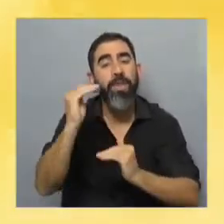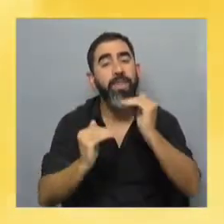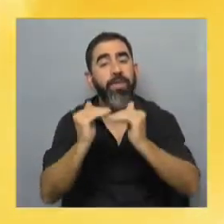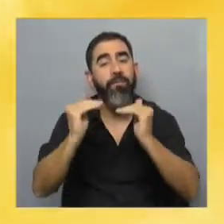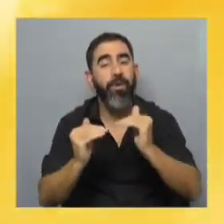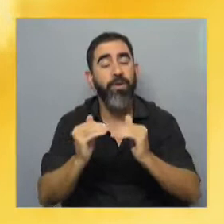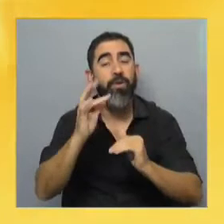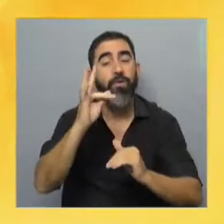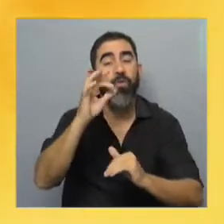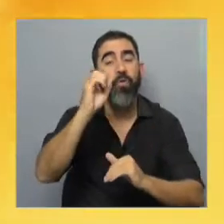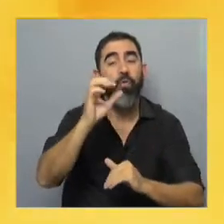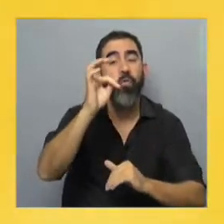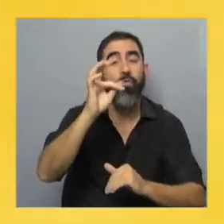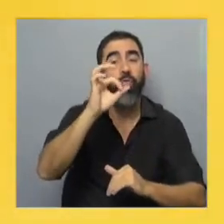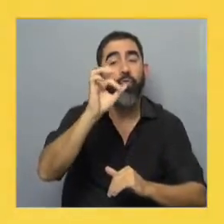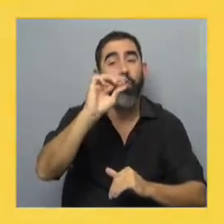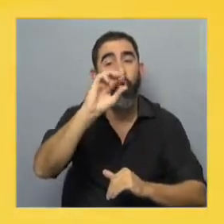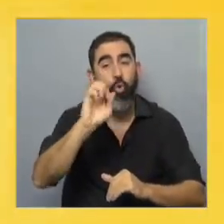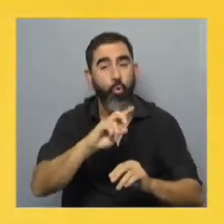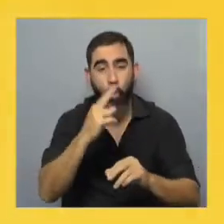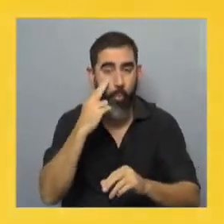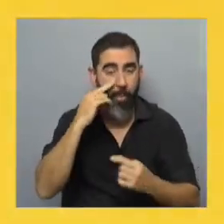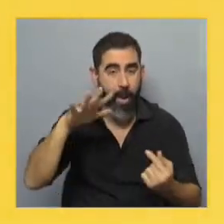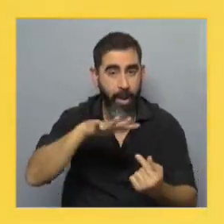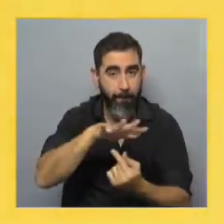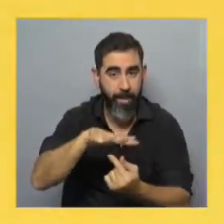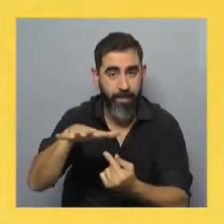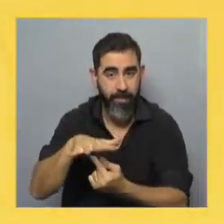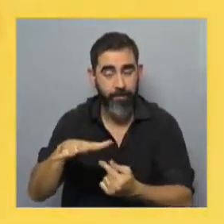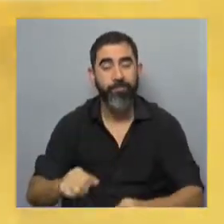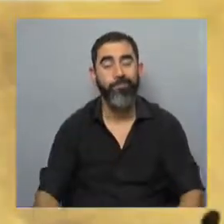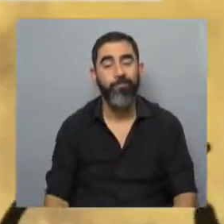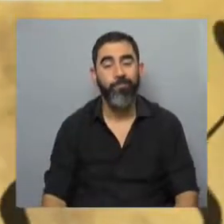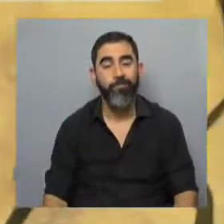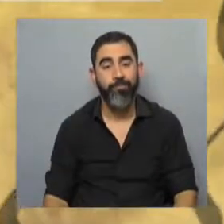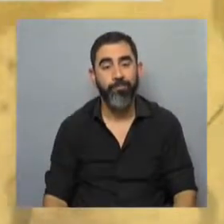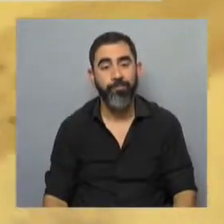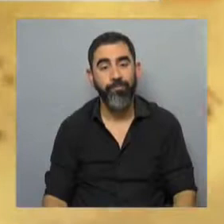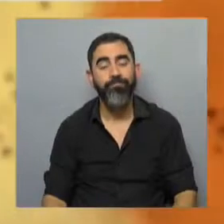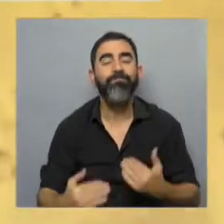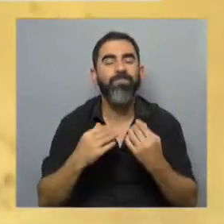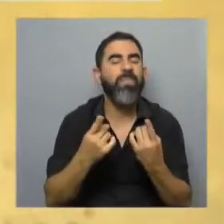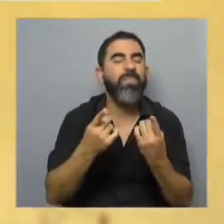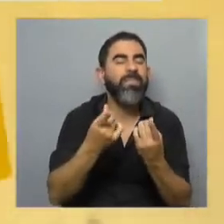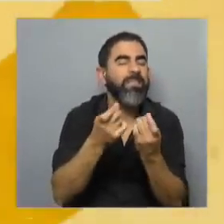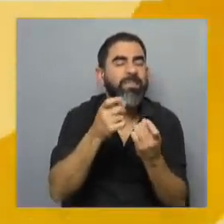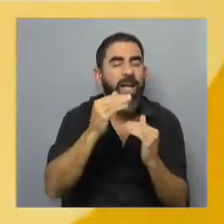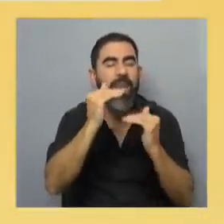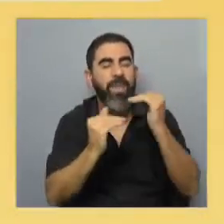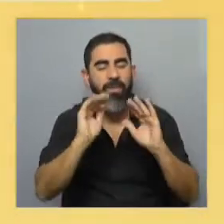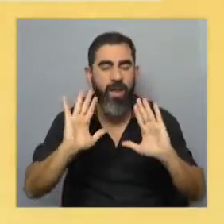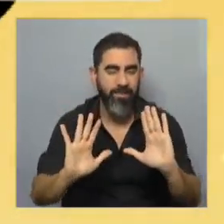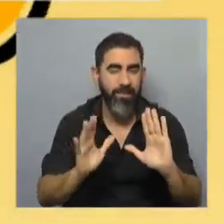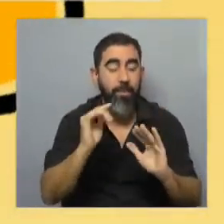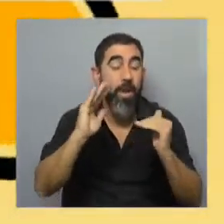de fósforo para que no sea un problema ambiental. Sí, podríamos discutirlo si es necesario llegar a esos niveles. Por lo pronto es